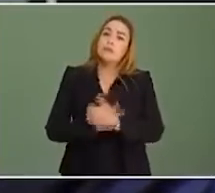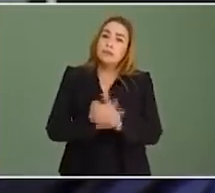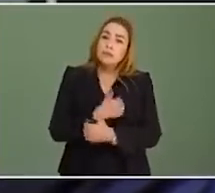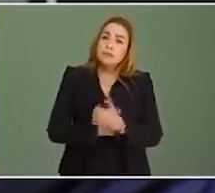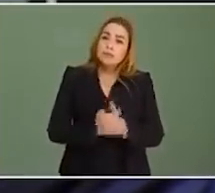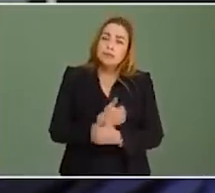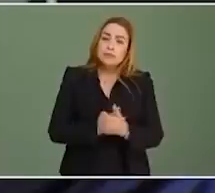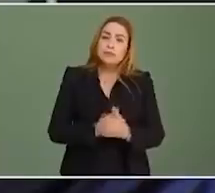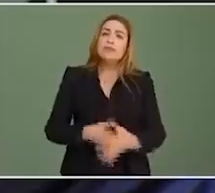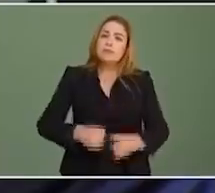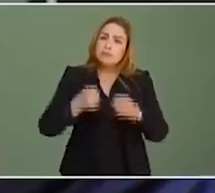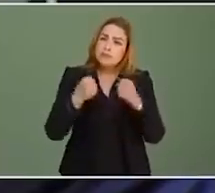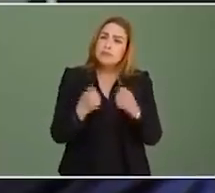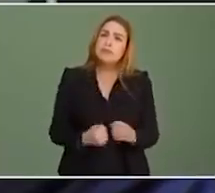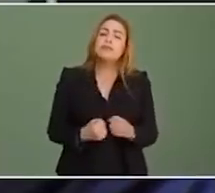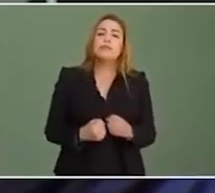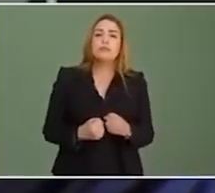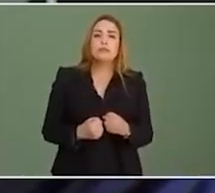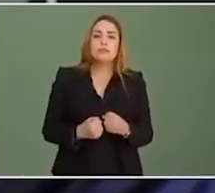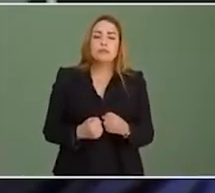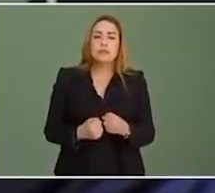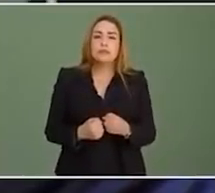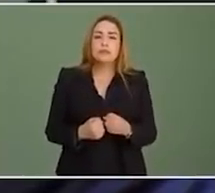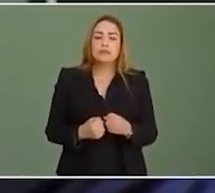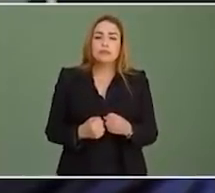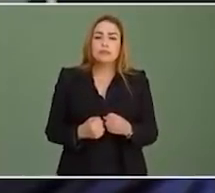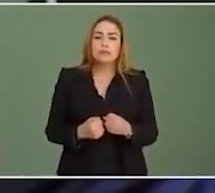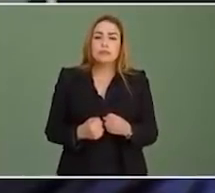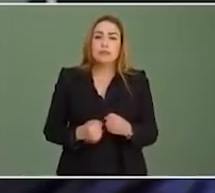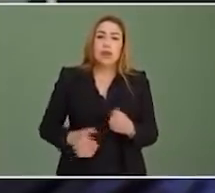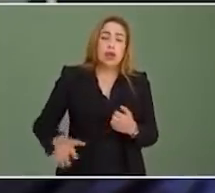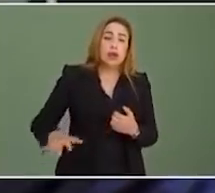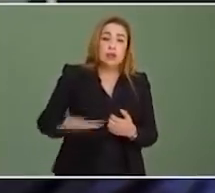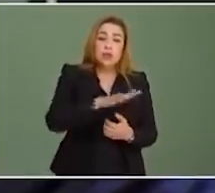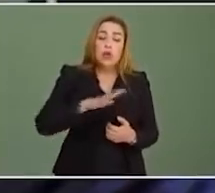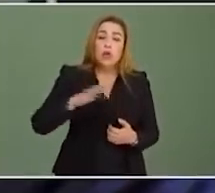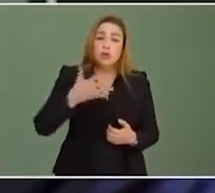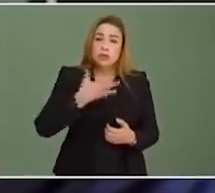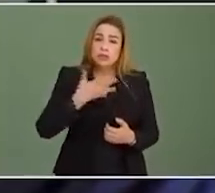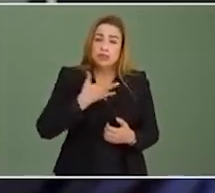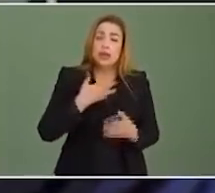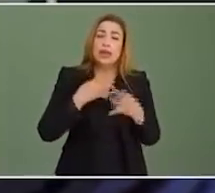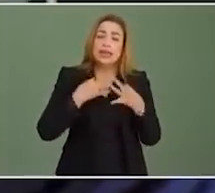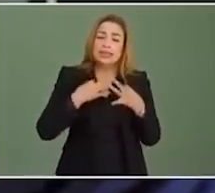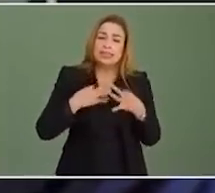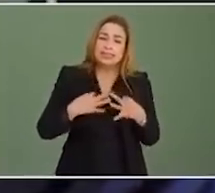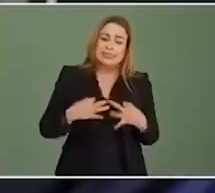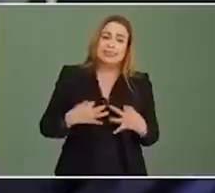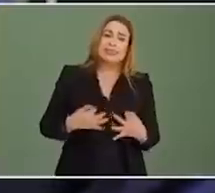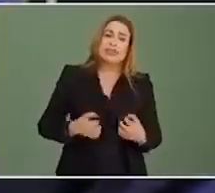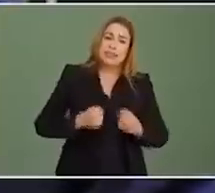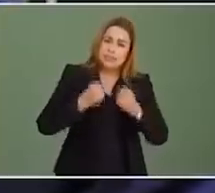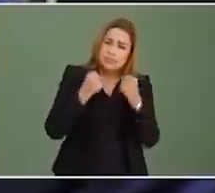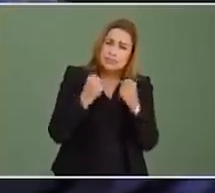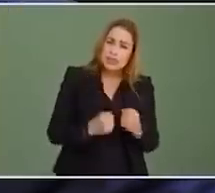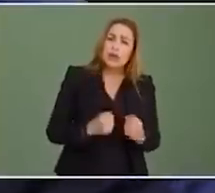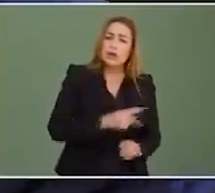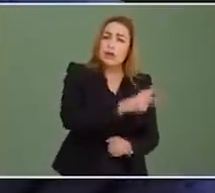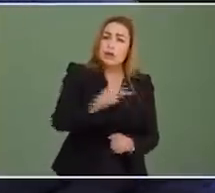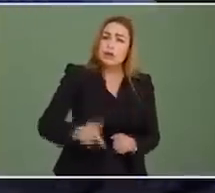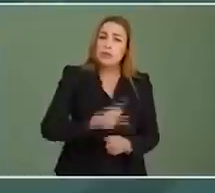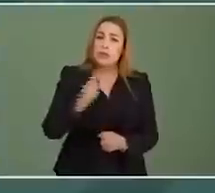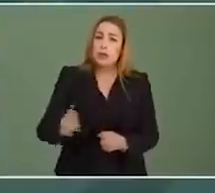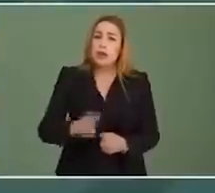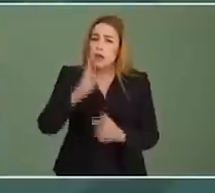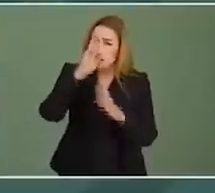garantizar la seguridad pública con el respeto a los derechos humanos y con el